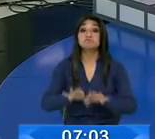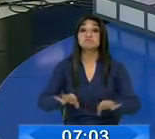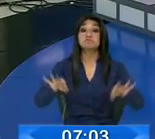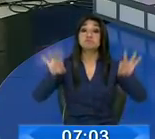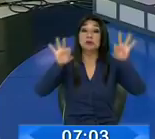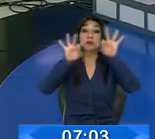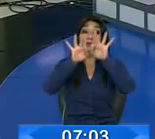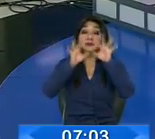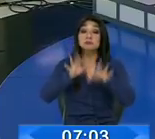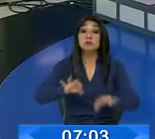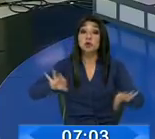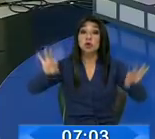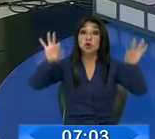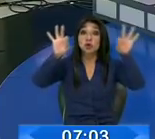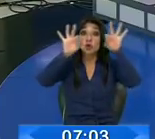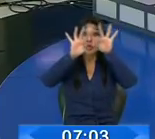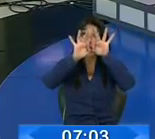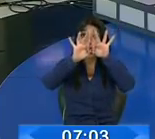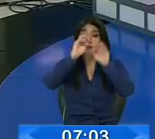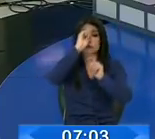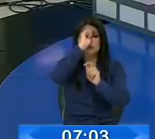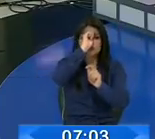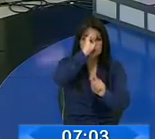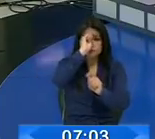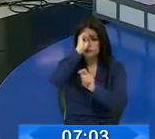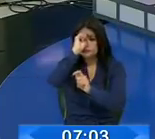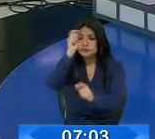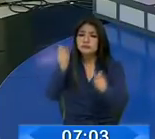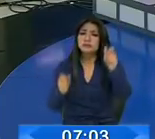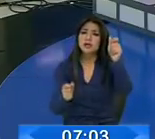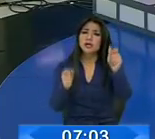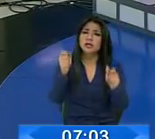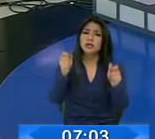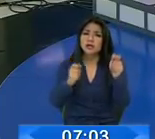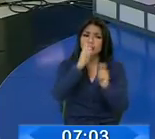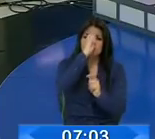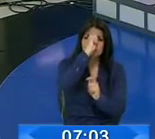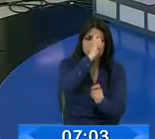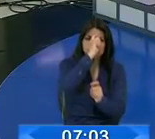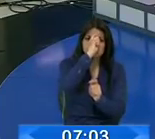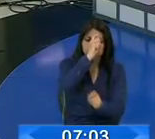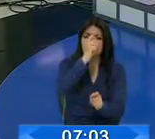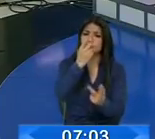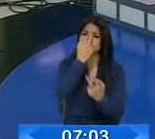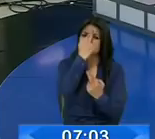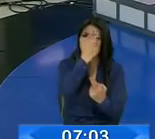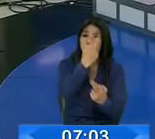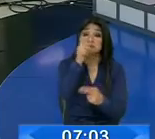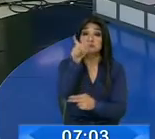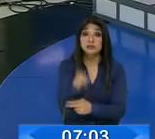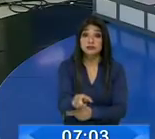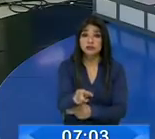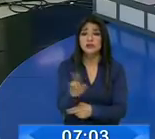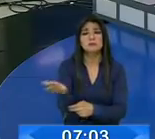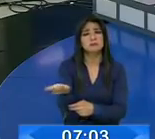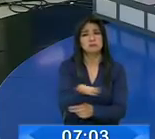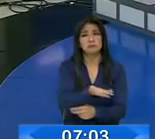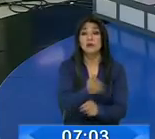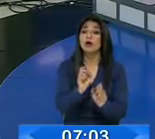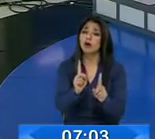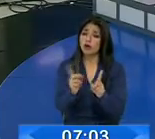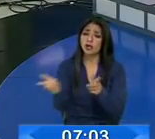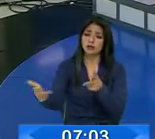todo el país, ¿ya? Seamos cordiales a la hora de manejar, seamos por favor respetuosos. Si una persona le está pidiendo paso,